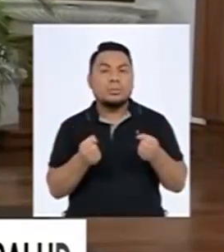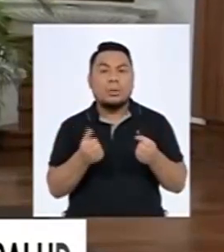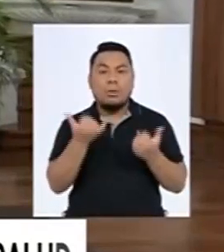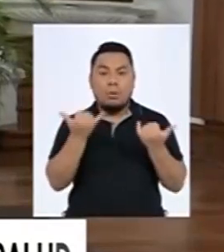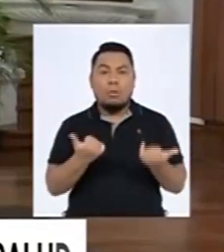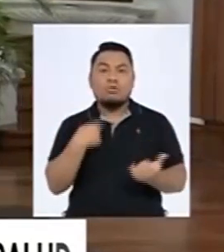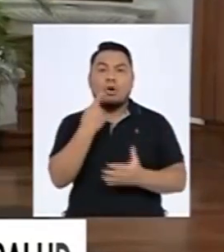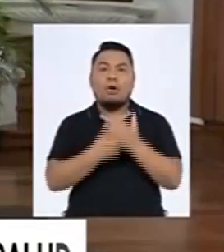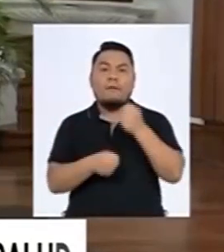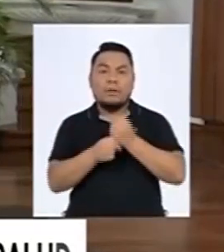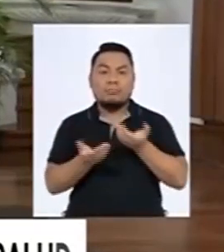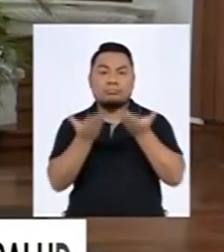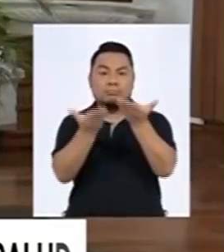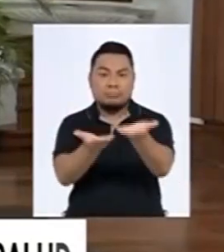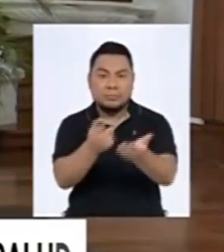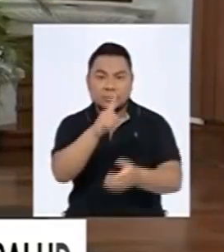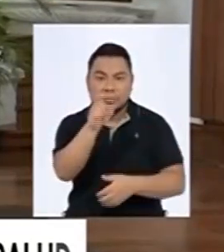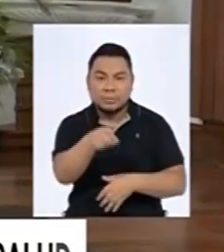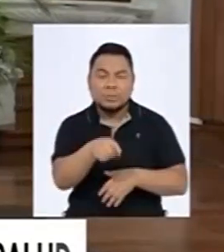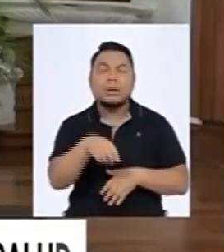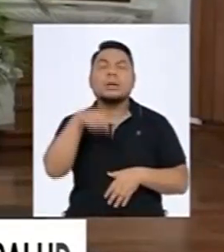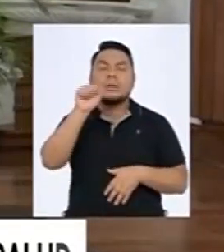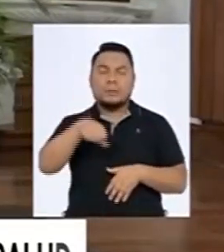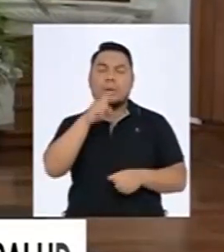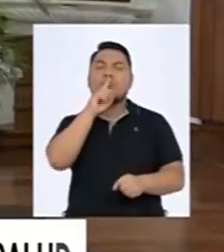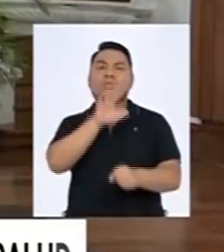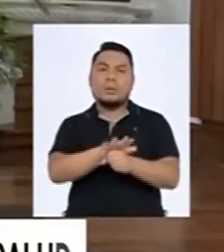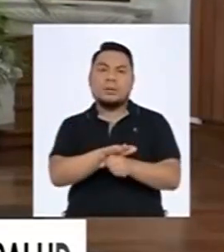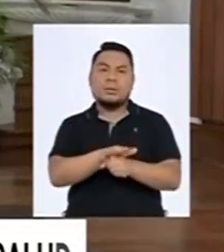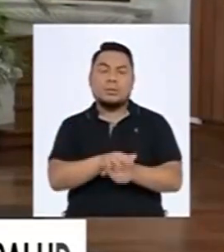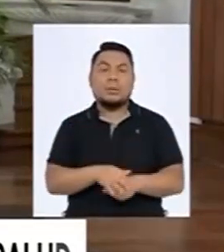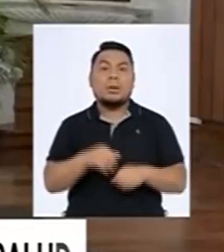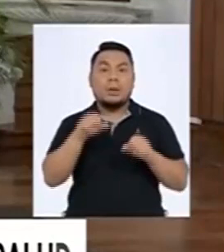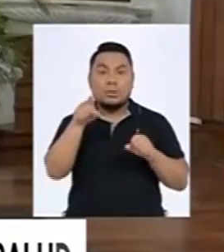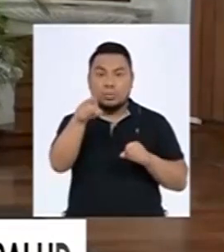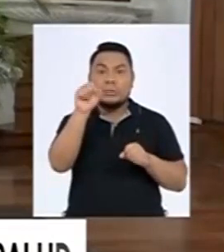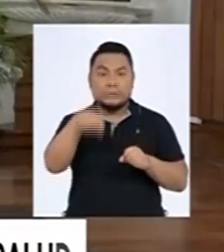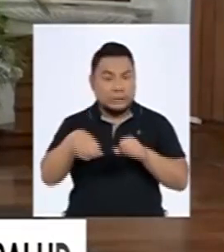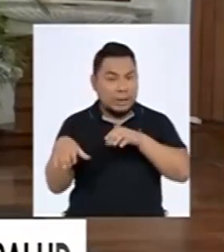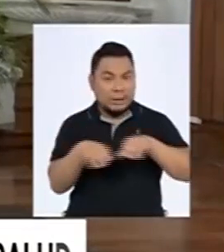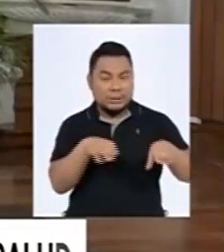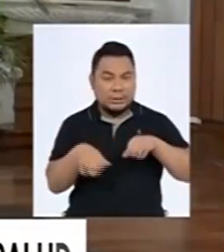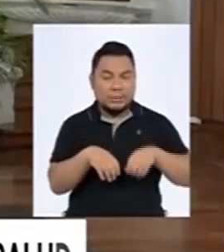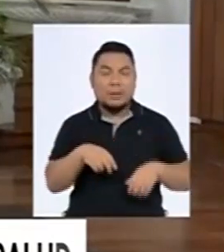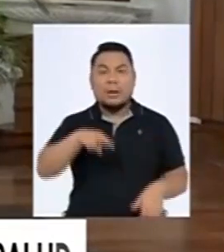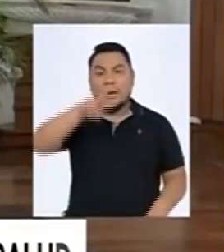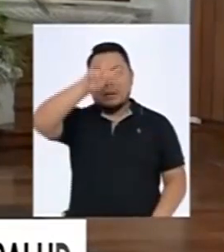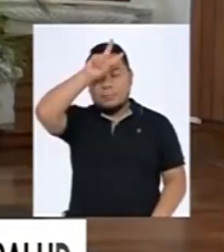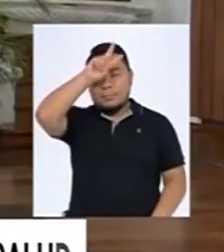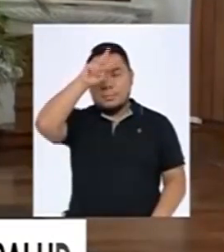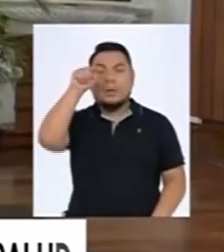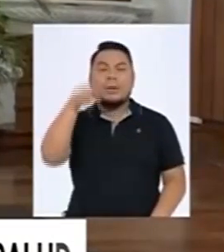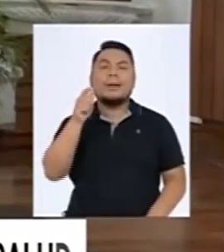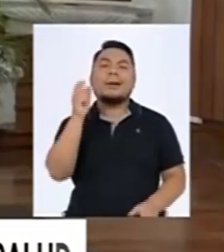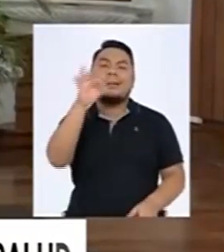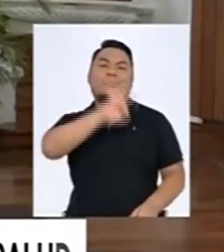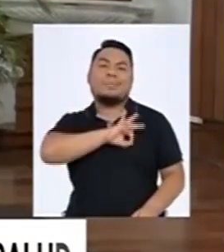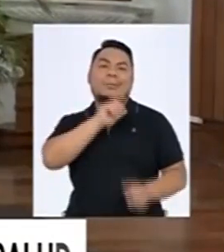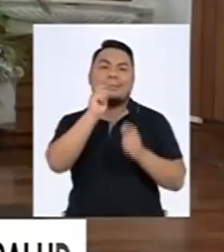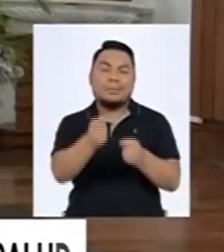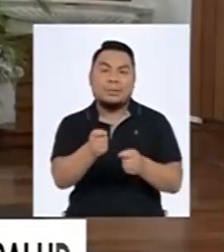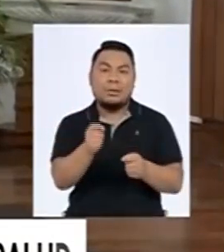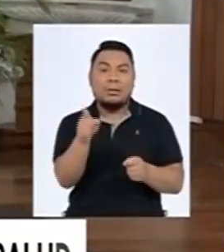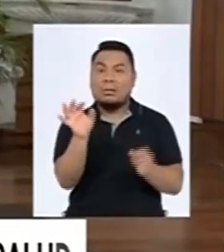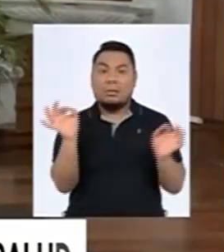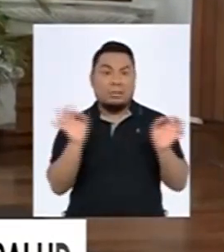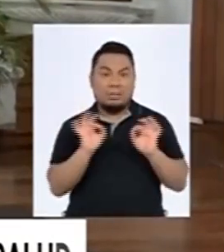importante también para evitar la propagación de la enfermedad. Y el cuarto tema, que es el que hemos estado nosotros reclamando, es cuidar el